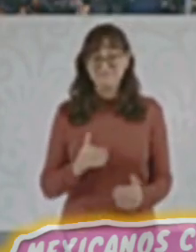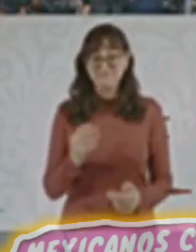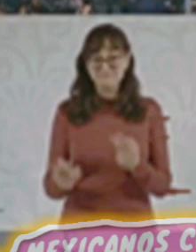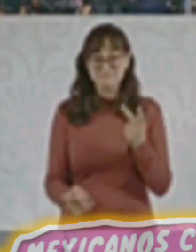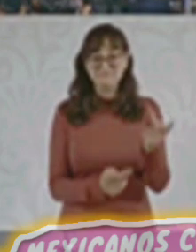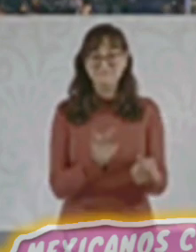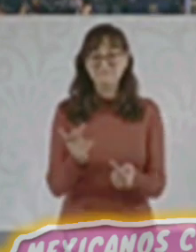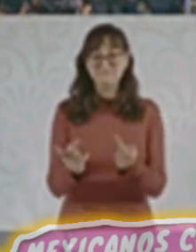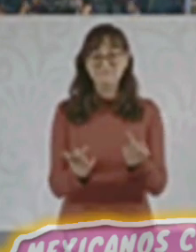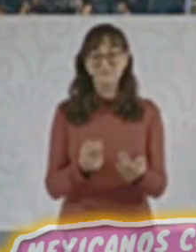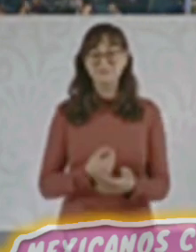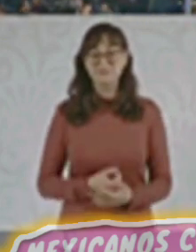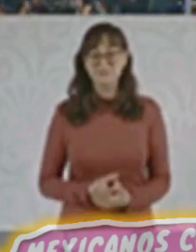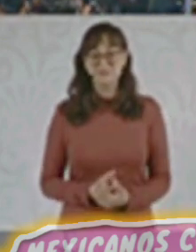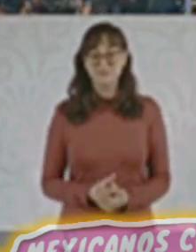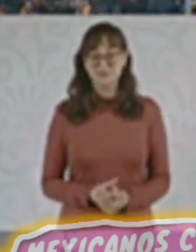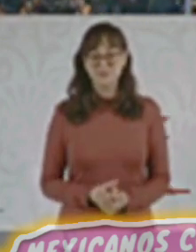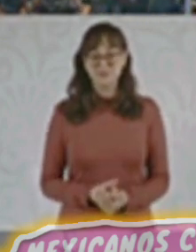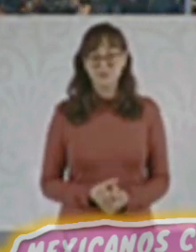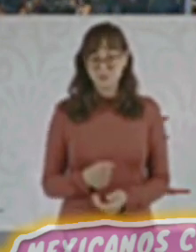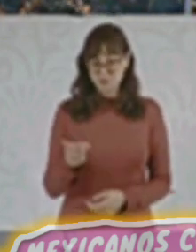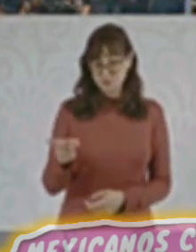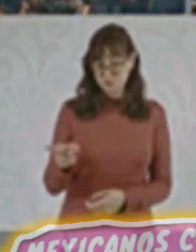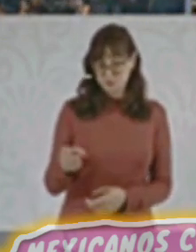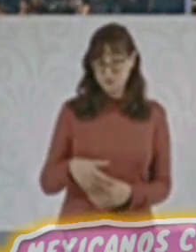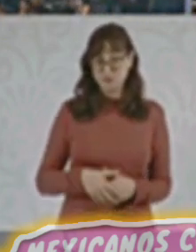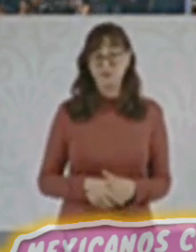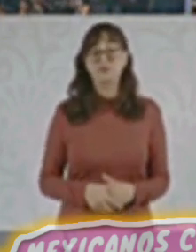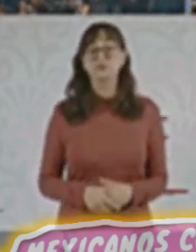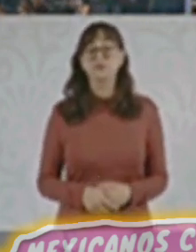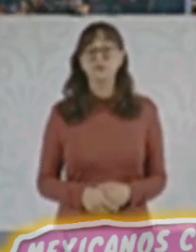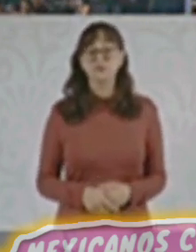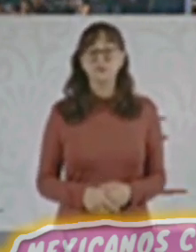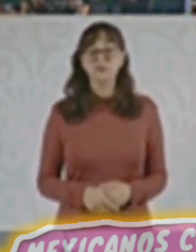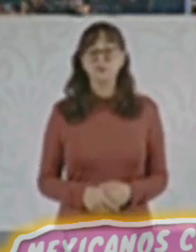preguntas. A ver acá, vamos a empezar por acá.